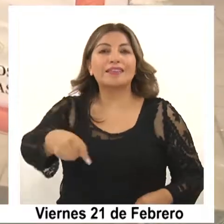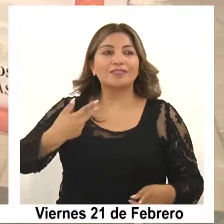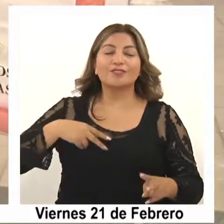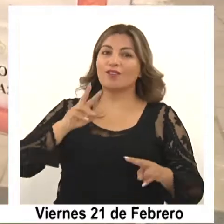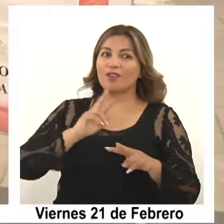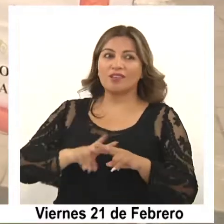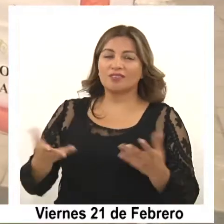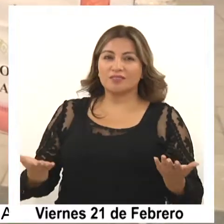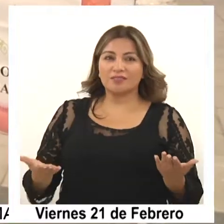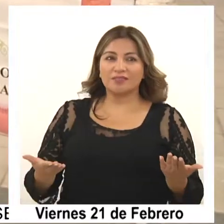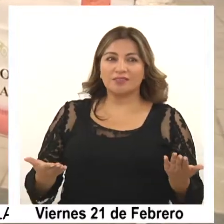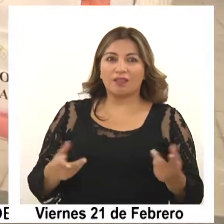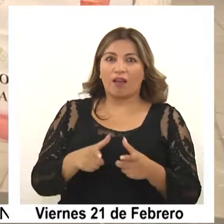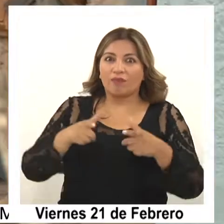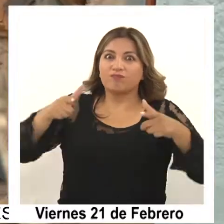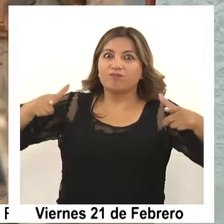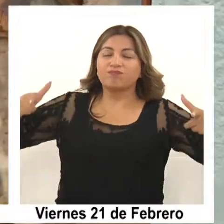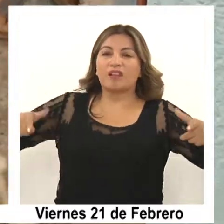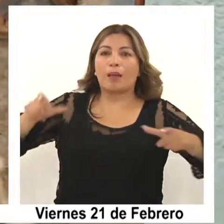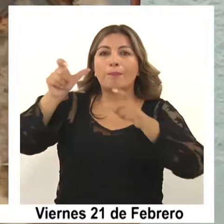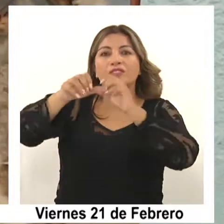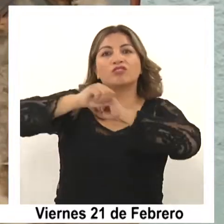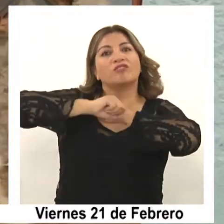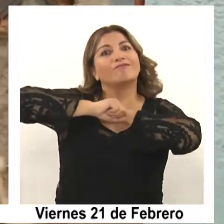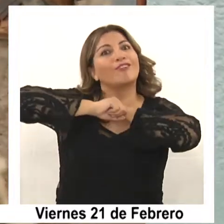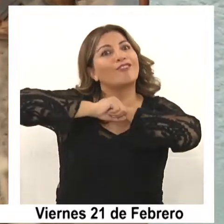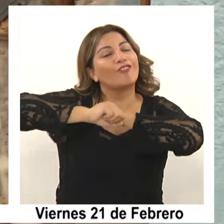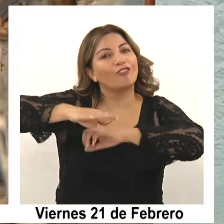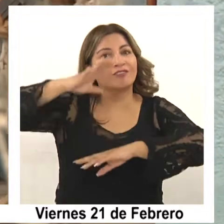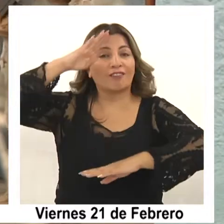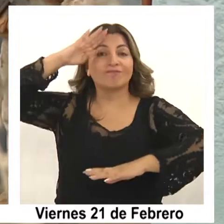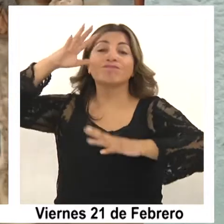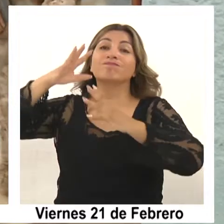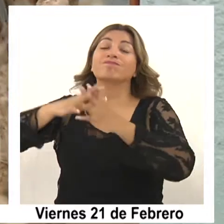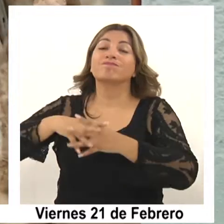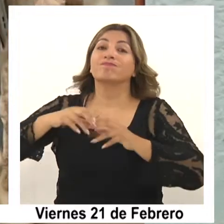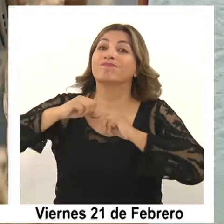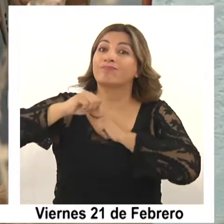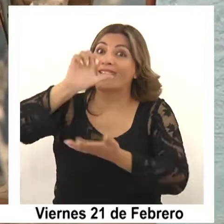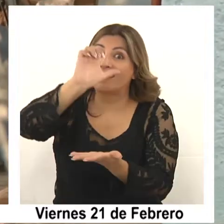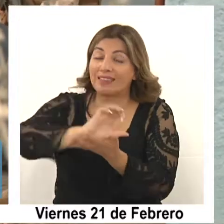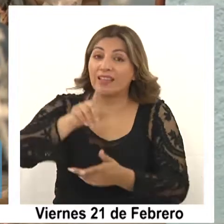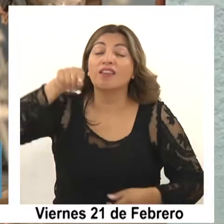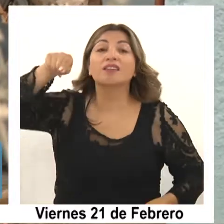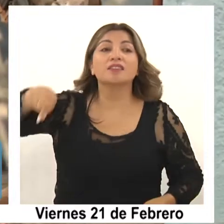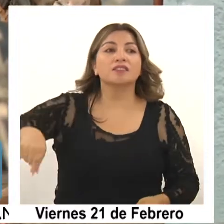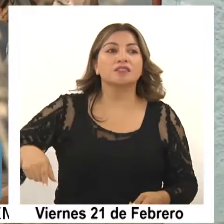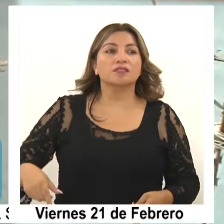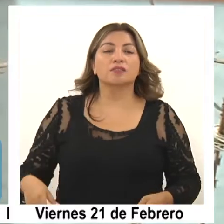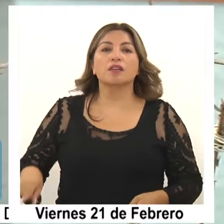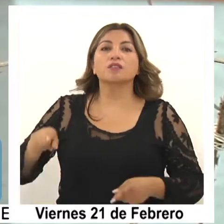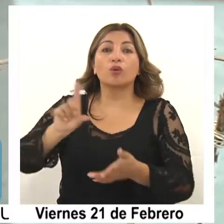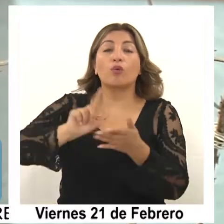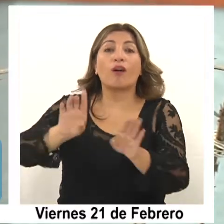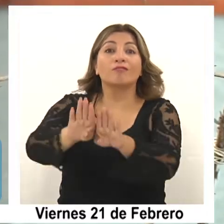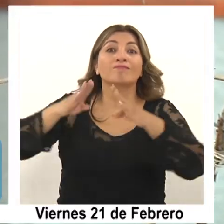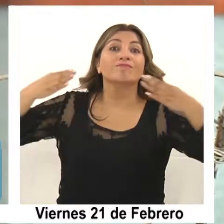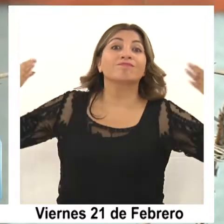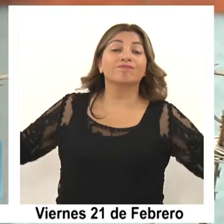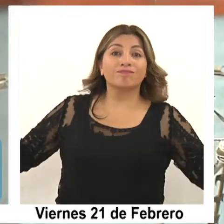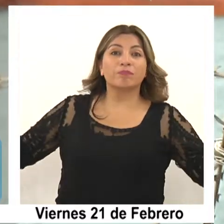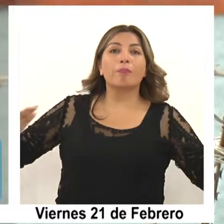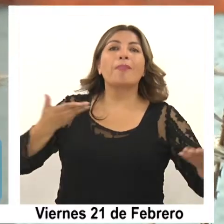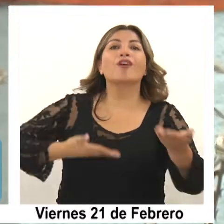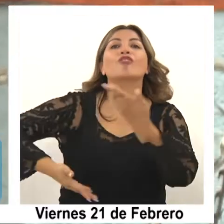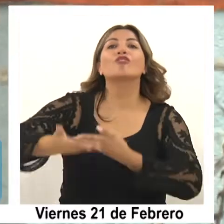Este tipo de medidas tienden a acrecentar el rechazo hacia las fuerzas de seguridad del Estado, pues en lugar de